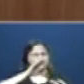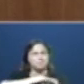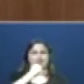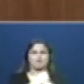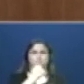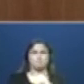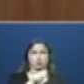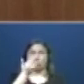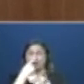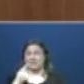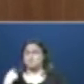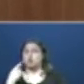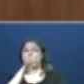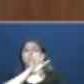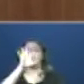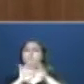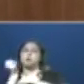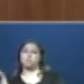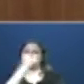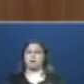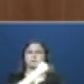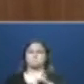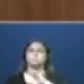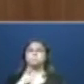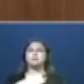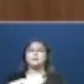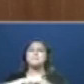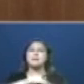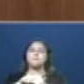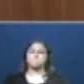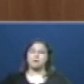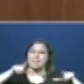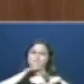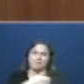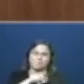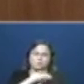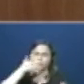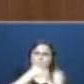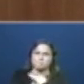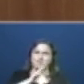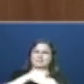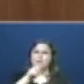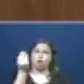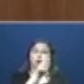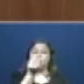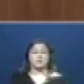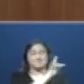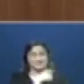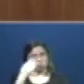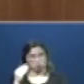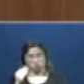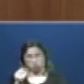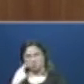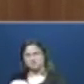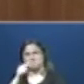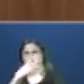anterior la puesta en marcha de una nueva plataforma de información permanente para jóvenes o más de 1000 incorporaciones de jóvenes a la actividad agraria agora